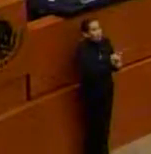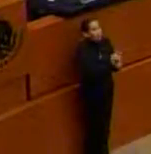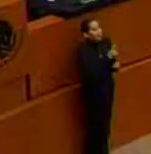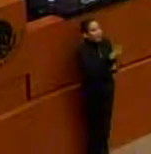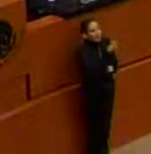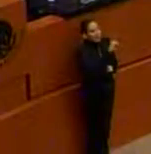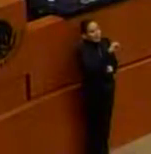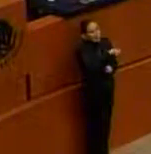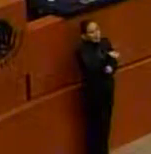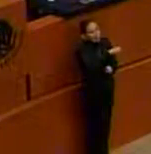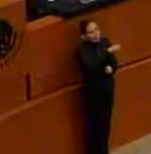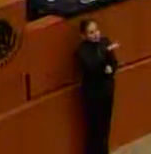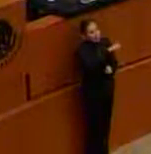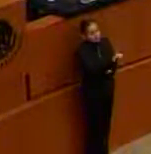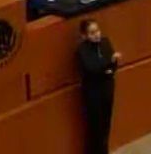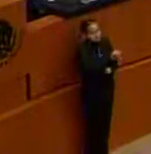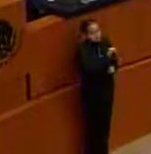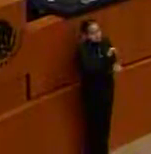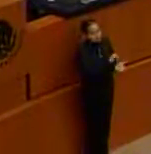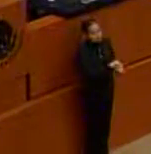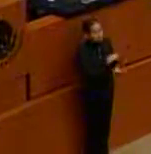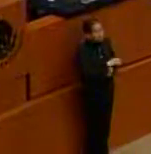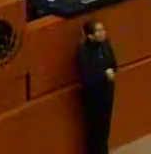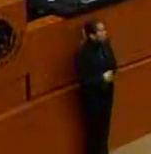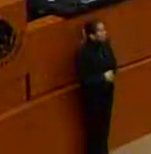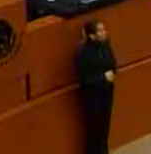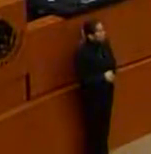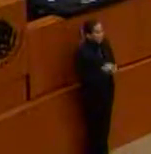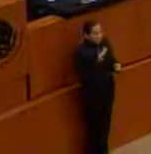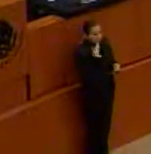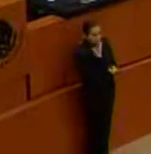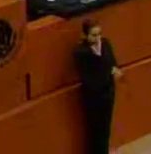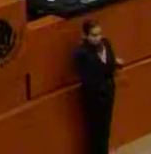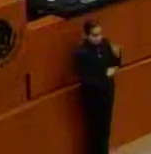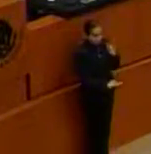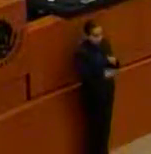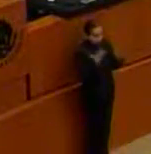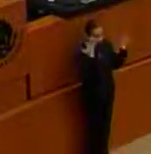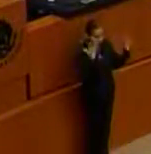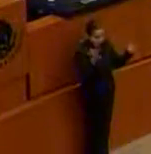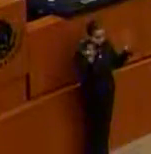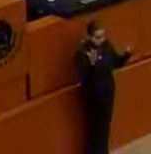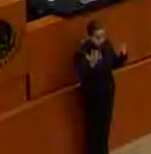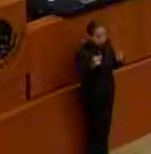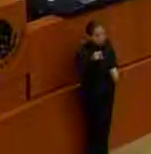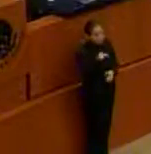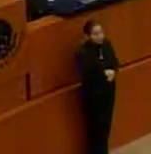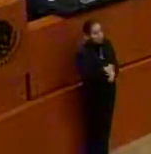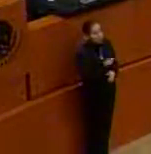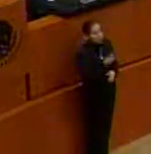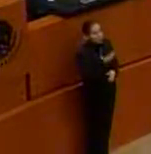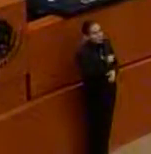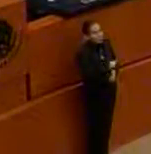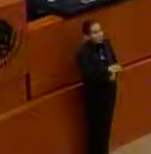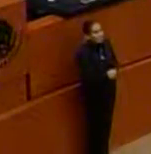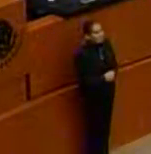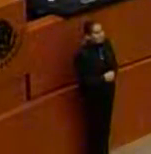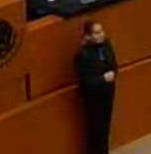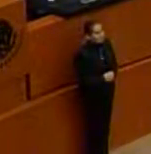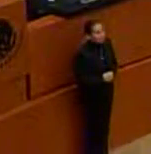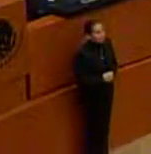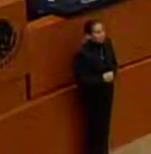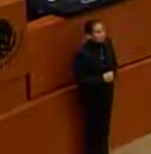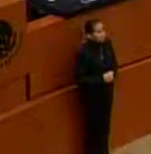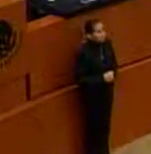Internacionales, CAENI, y del Centro Tepoztlán. Démosle un aplauso a Mauricio de María y